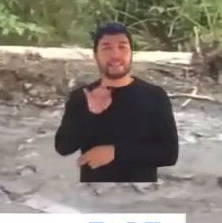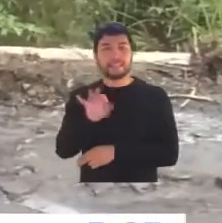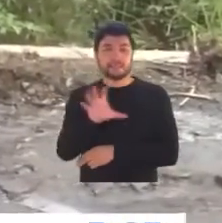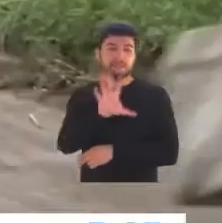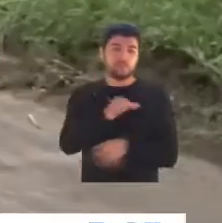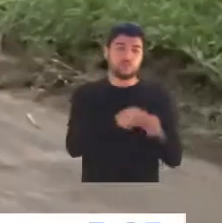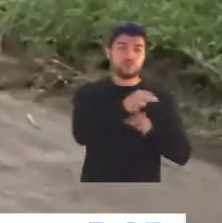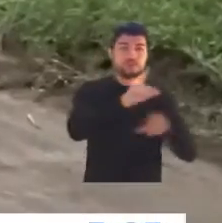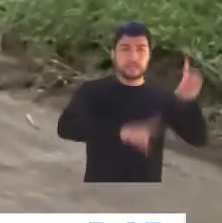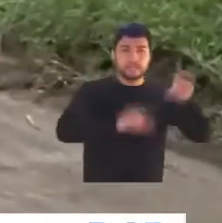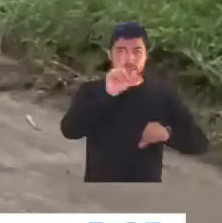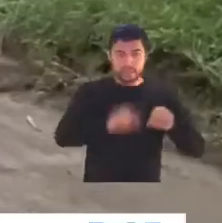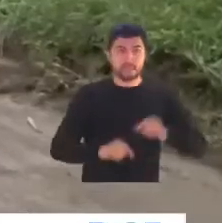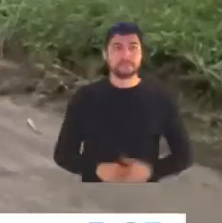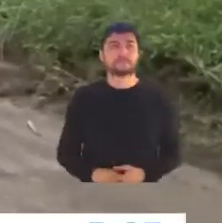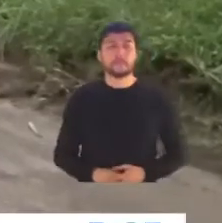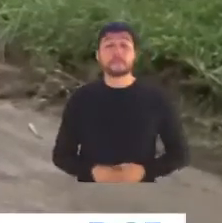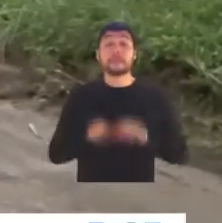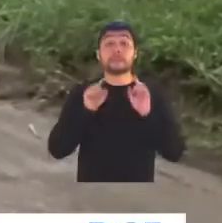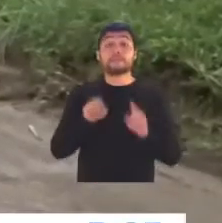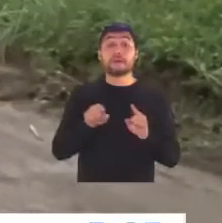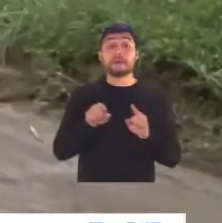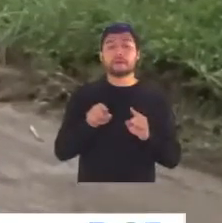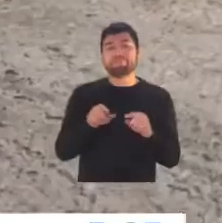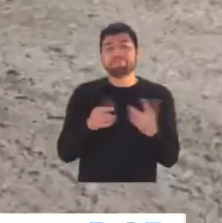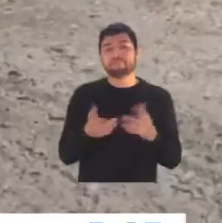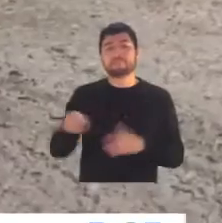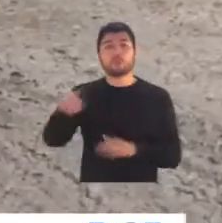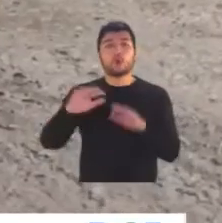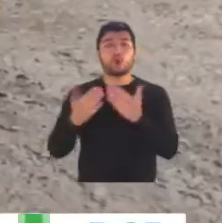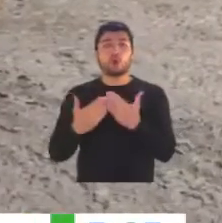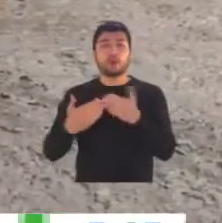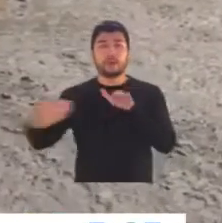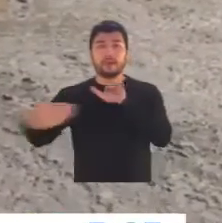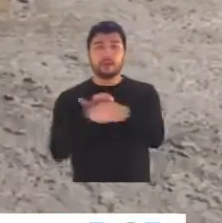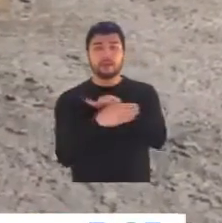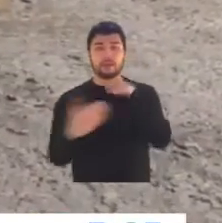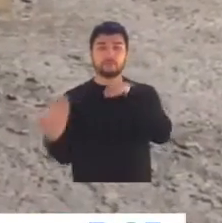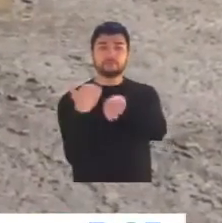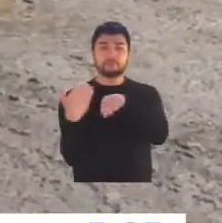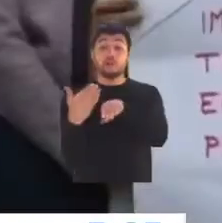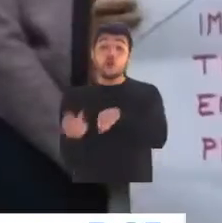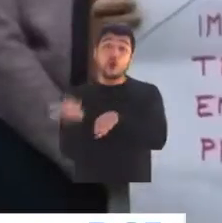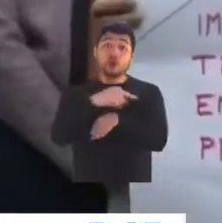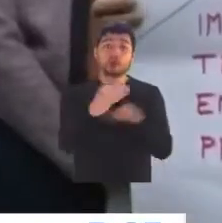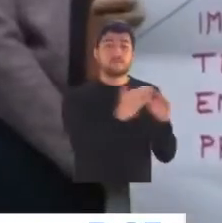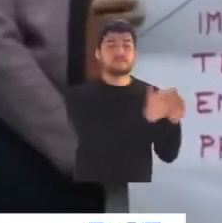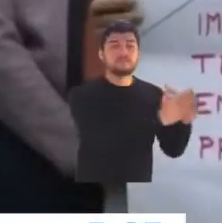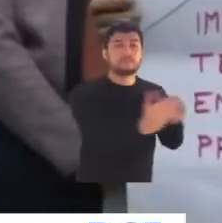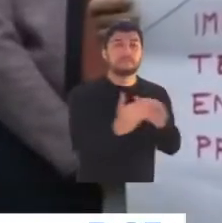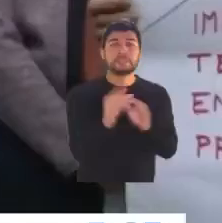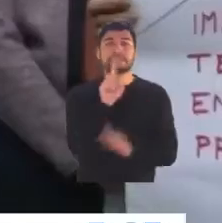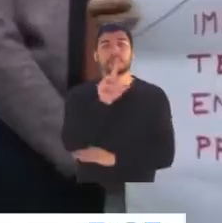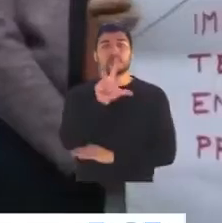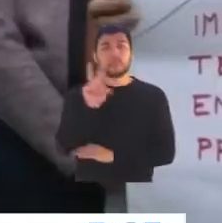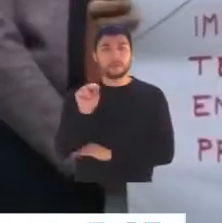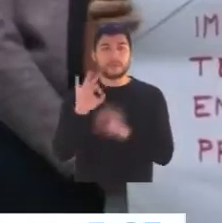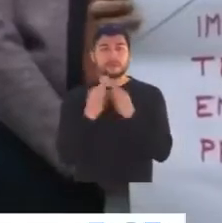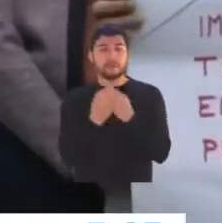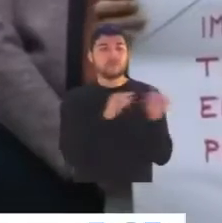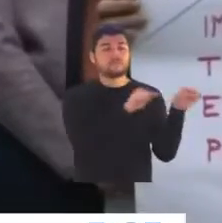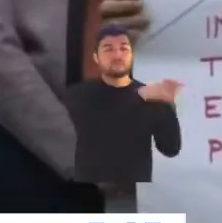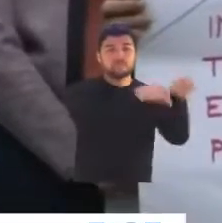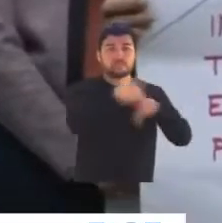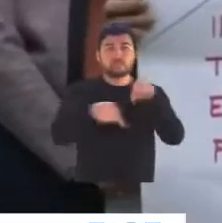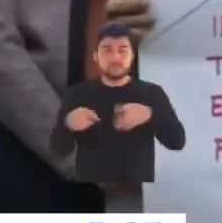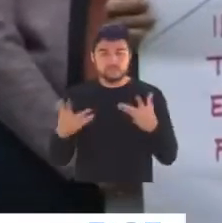Estrella. Pero también es el ingreso y salida de un colegio y de las viviendas de alrededor de 120 familias. En